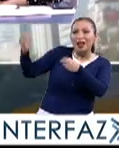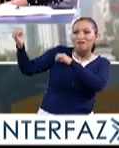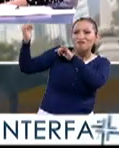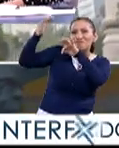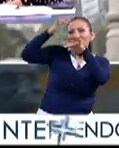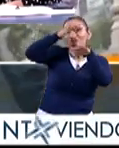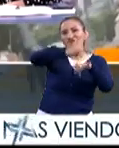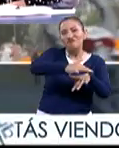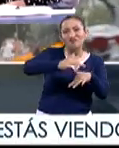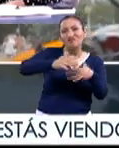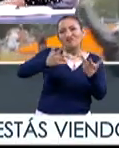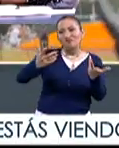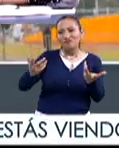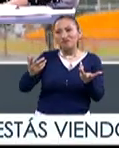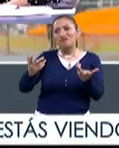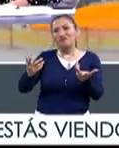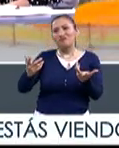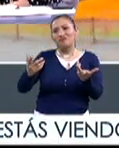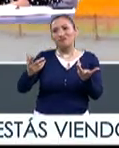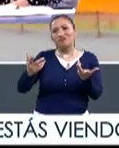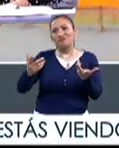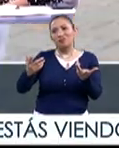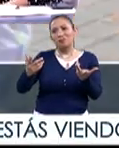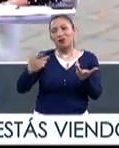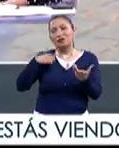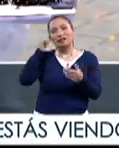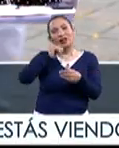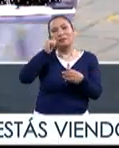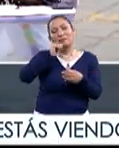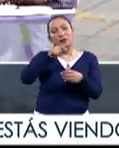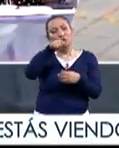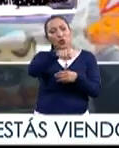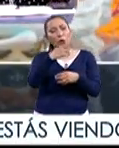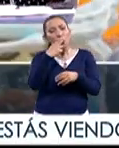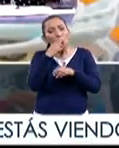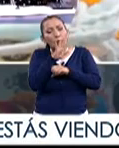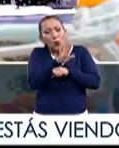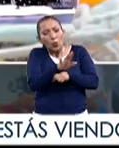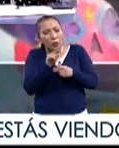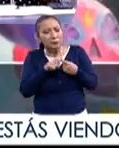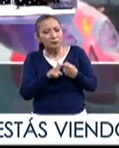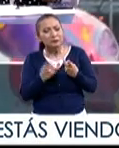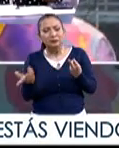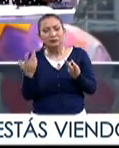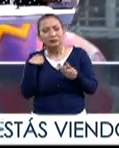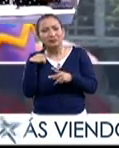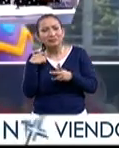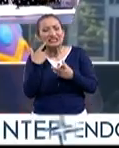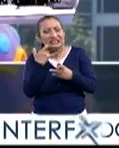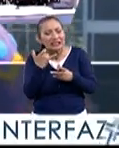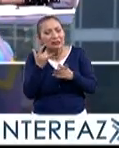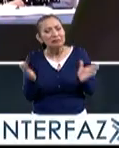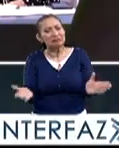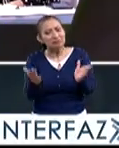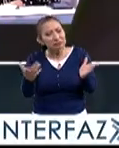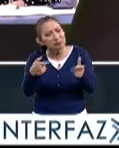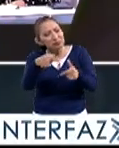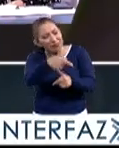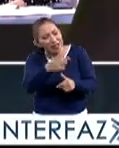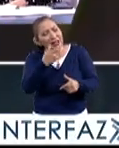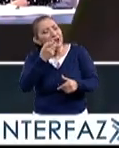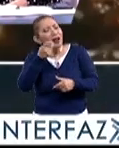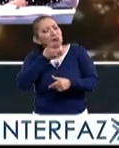esta cuestión que se nos pone todo el tiempo? Conservar, tratar de fomentar que